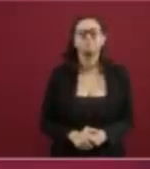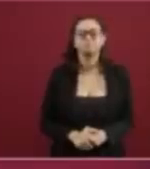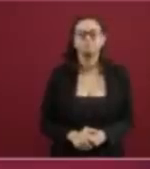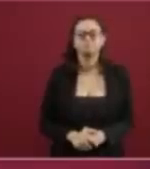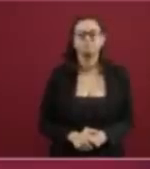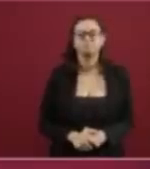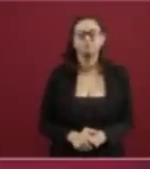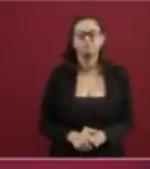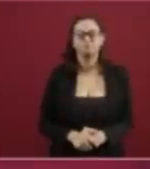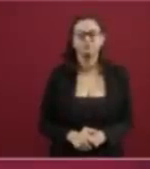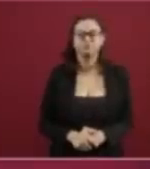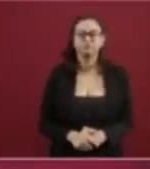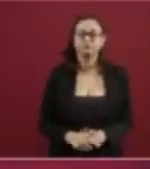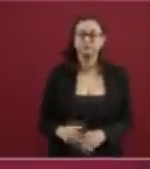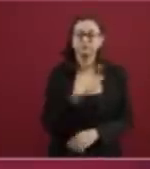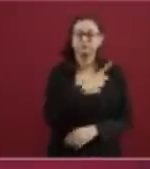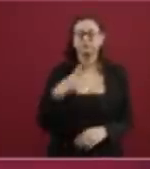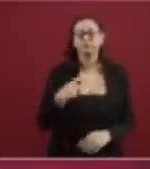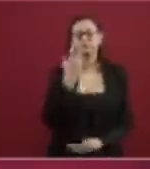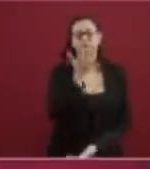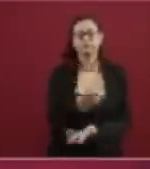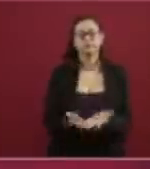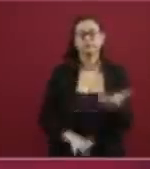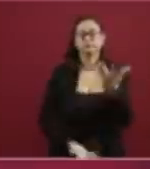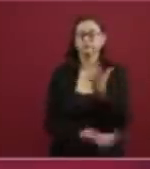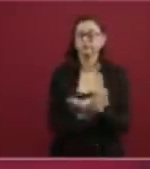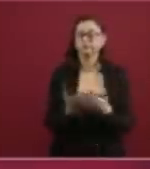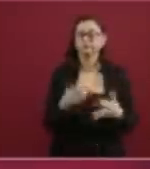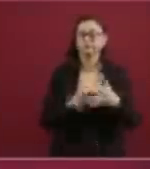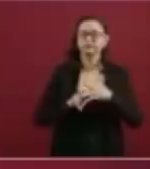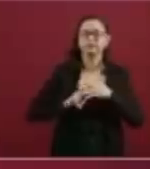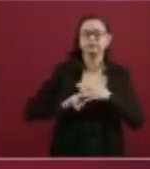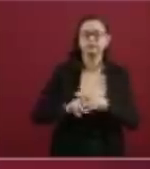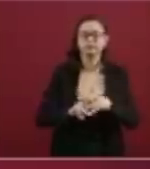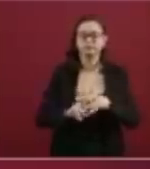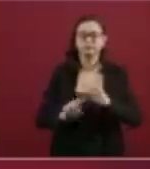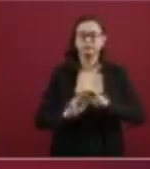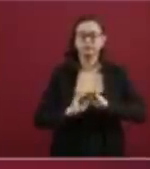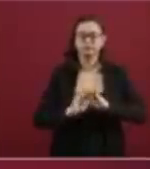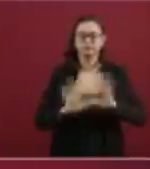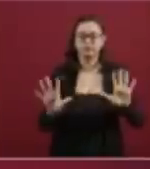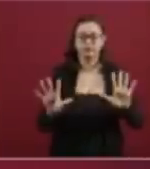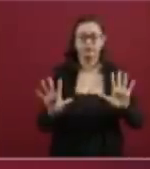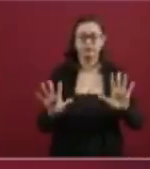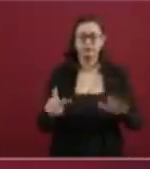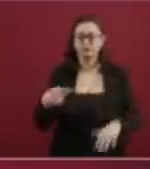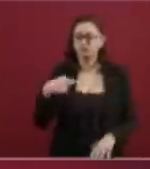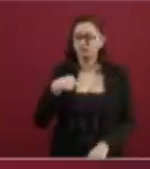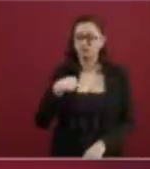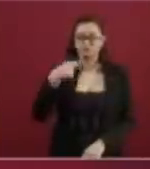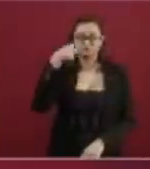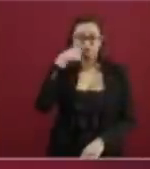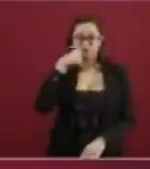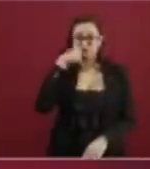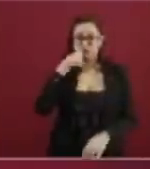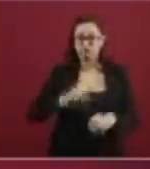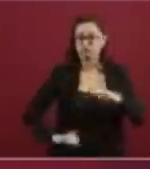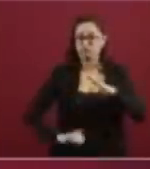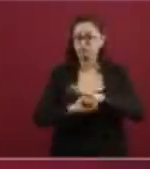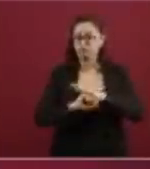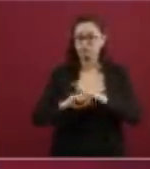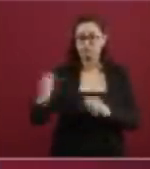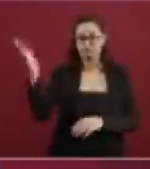actuar con transparencia. Siempre he dicho que esa es la regla de oro de la